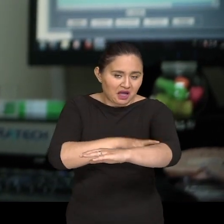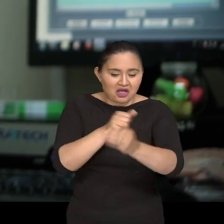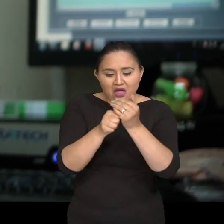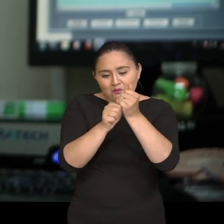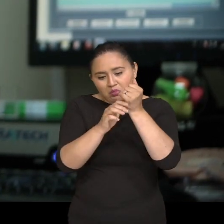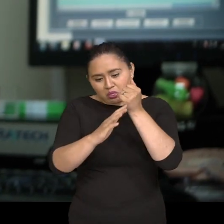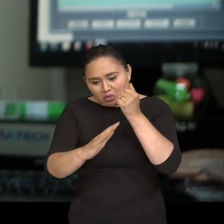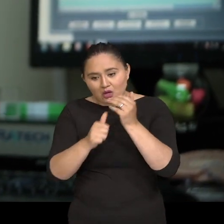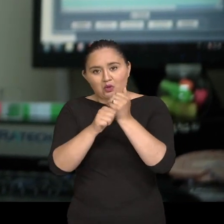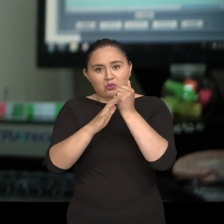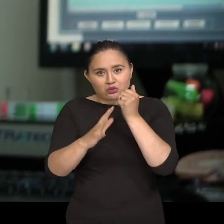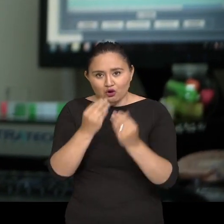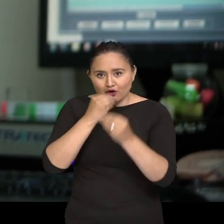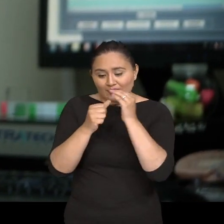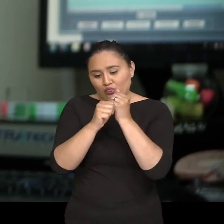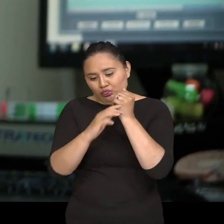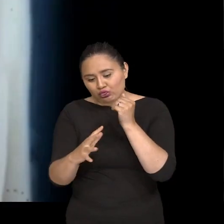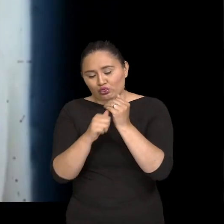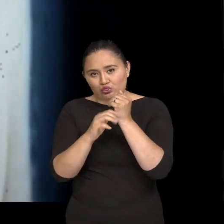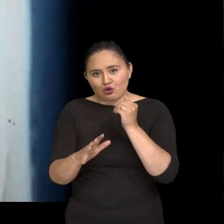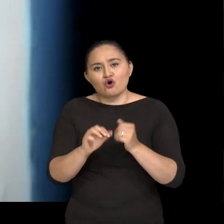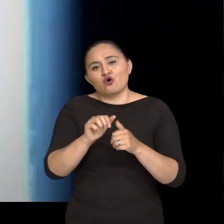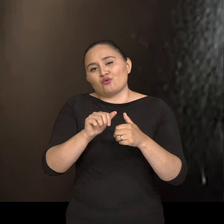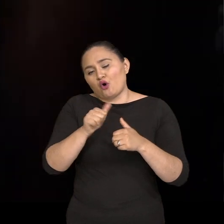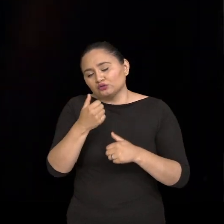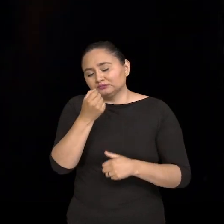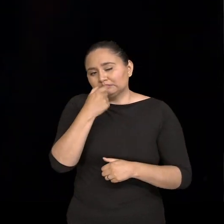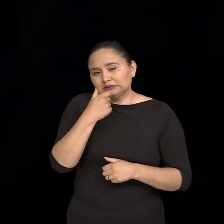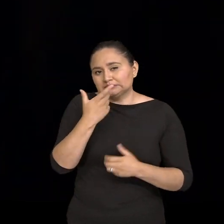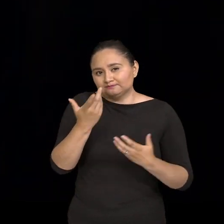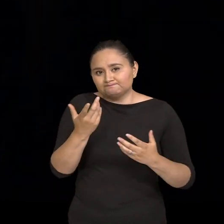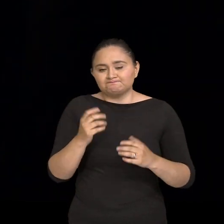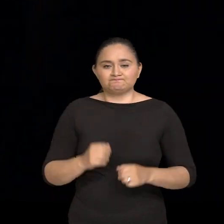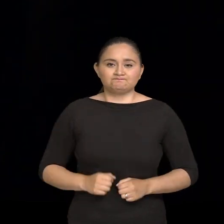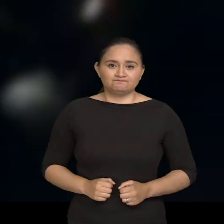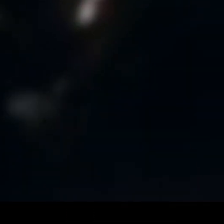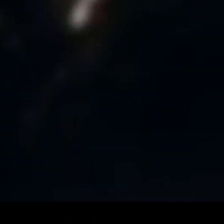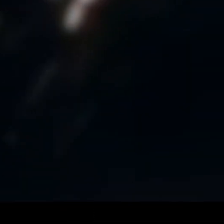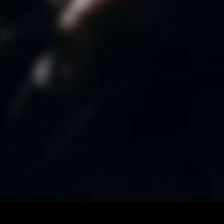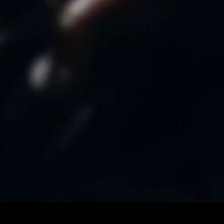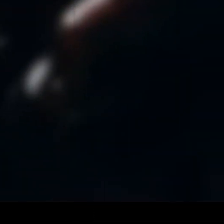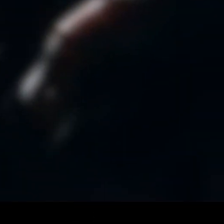o cualquier otro tipo de medicamentos que le ayuden a bajar de peso